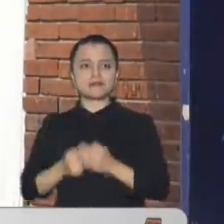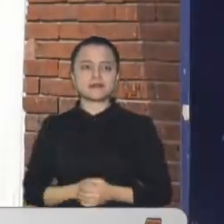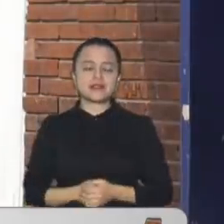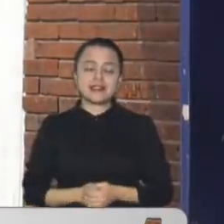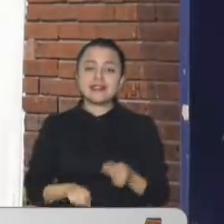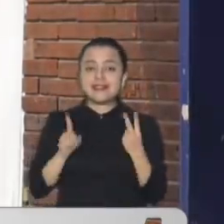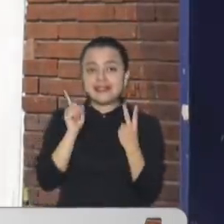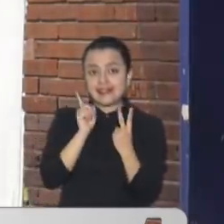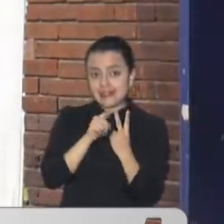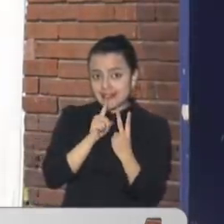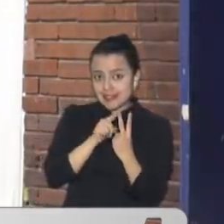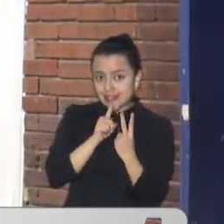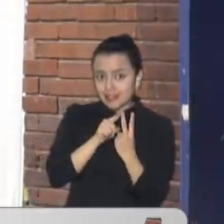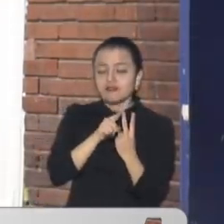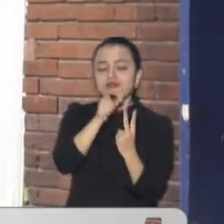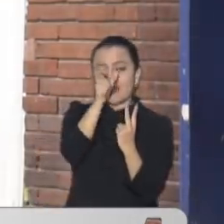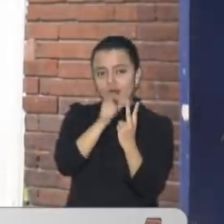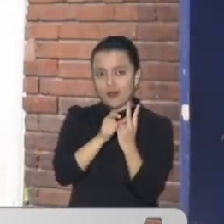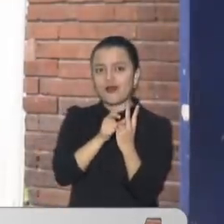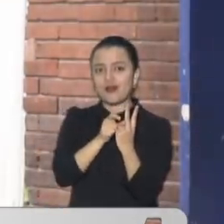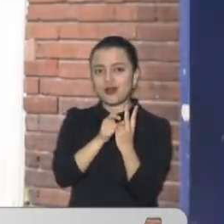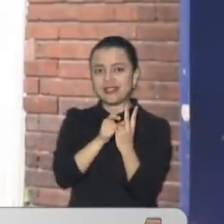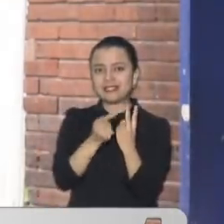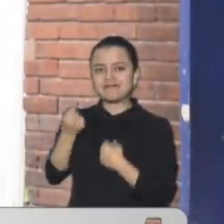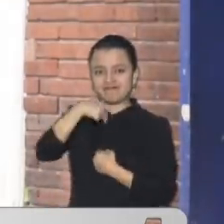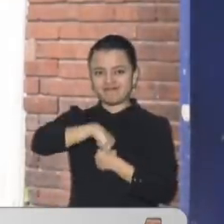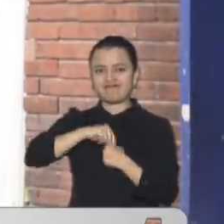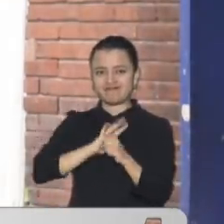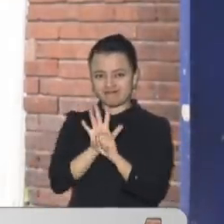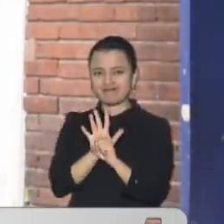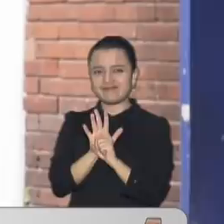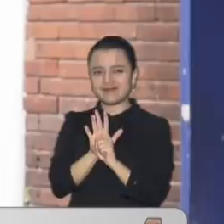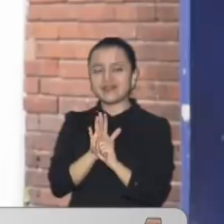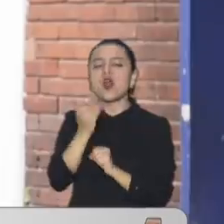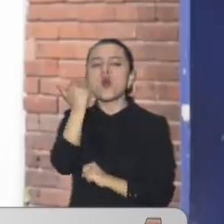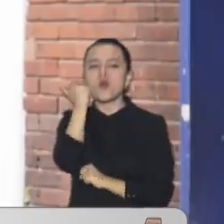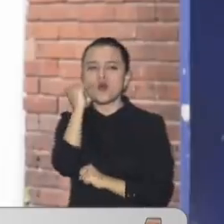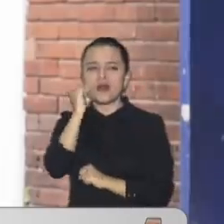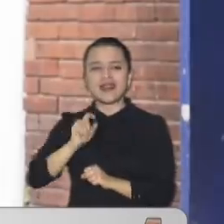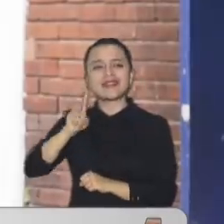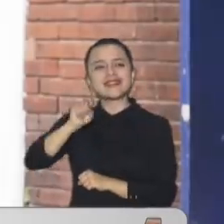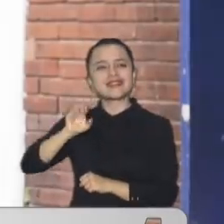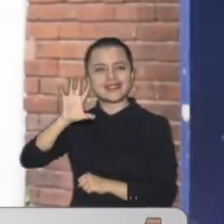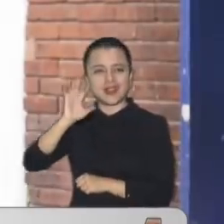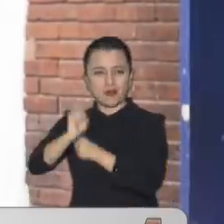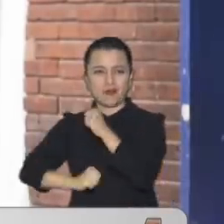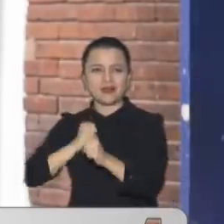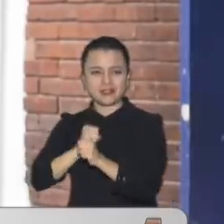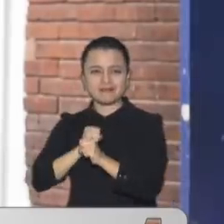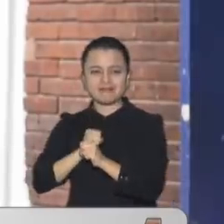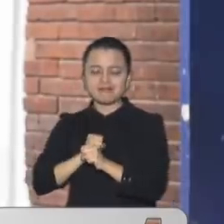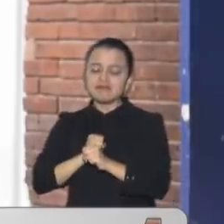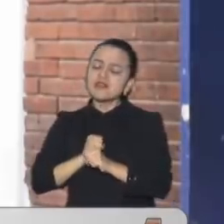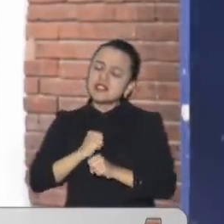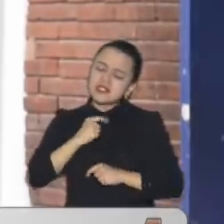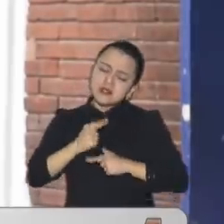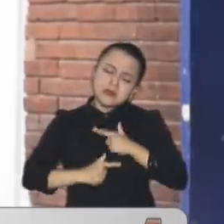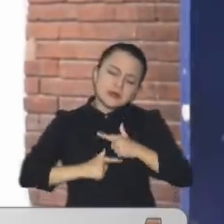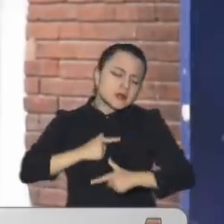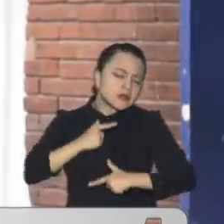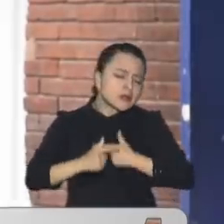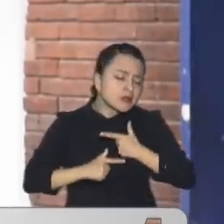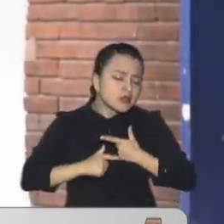segunda historia es la otra cara de la moneda. Se trata de una mujer de 65 años que le ganó la batalla